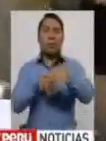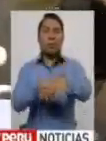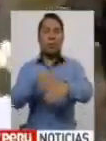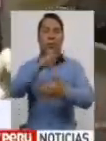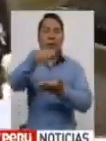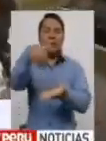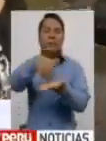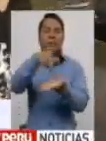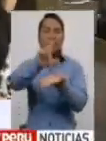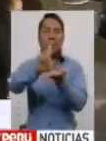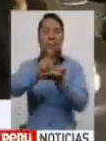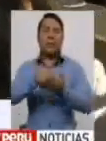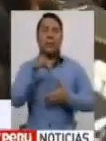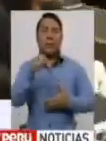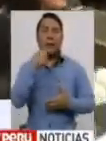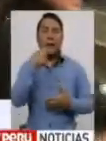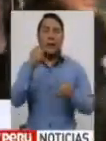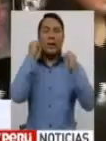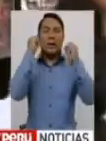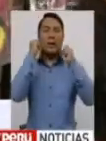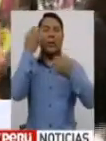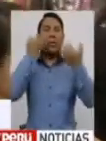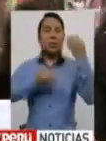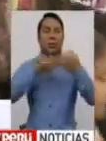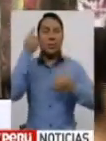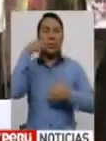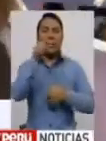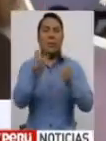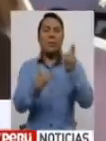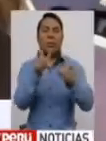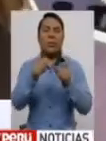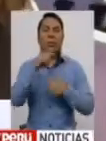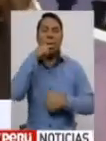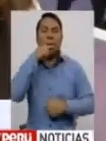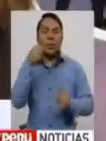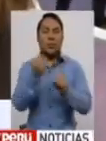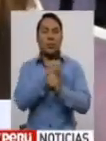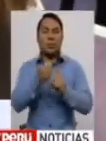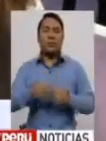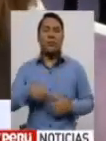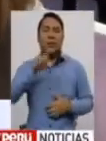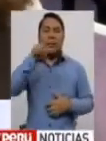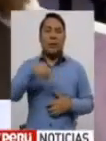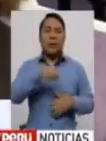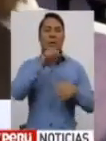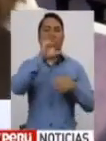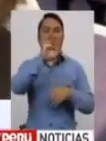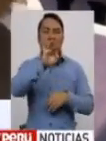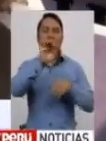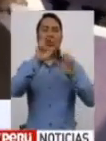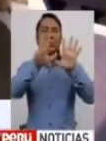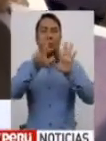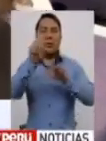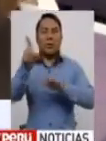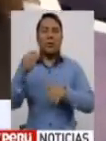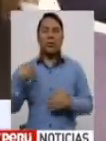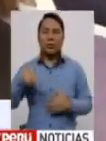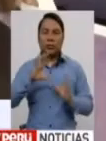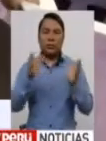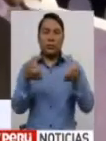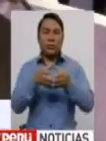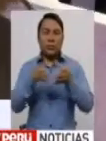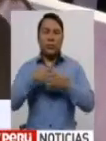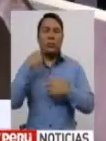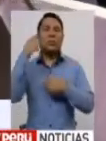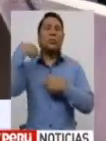centro de Lima, exigiendo justicia para las mujeres violentadas. Desde 1982 nosotras estamos en las calles todos los